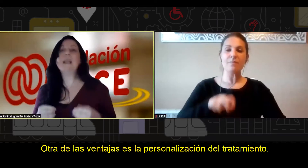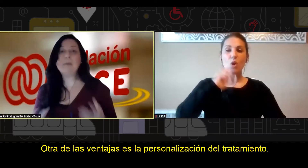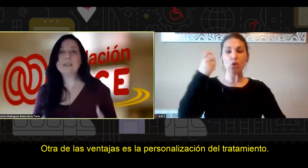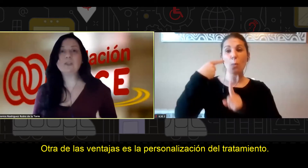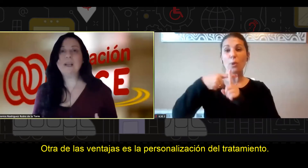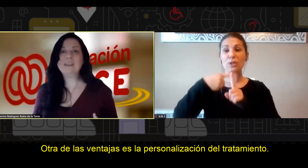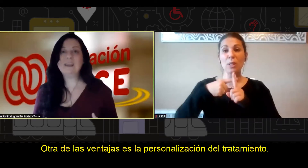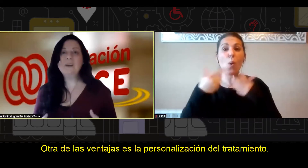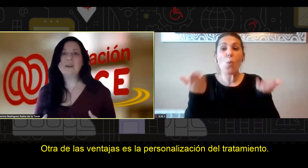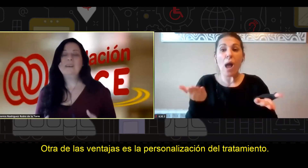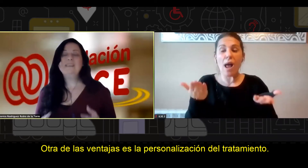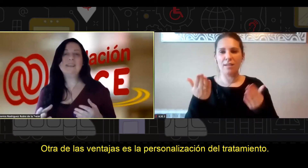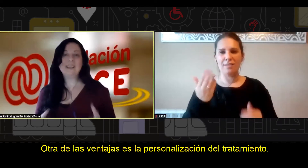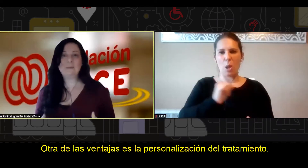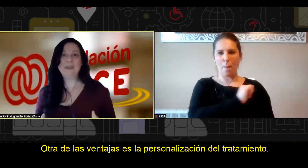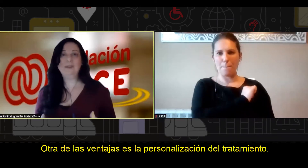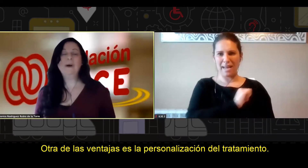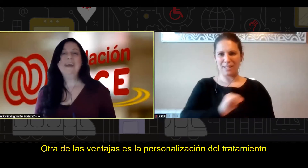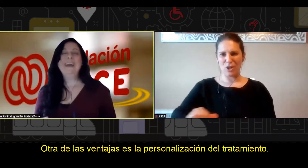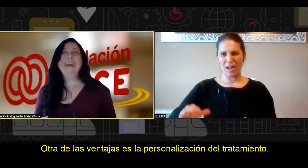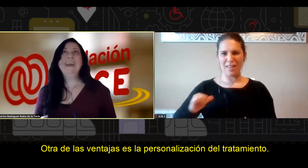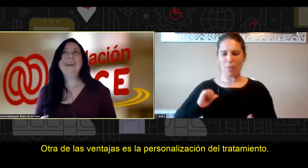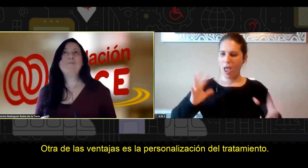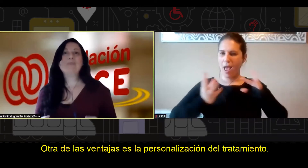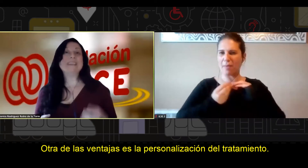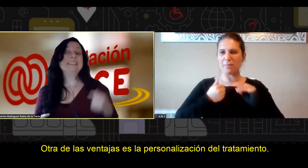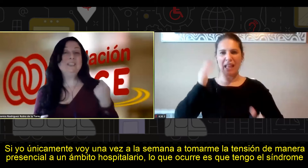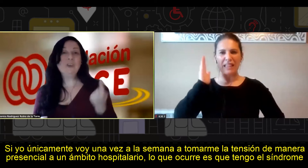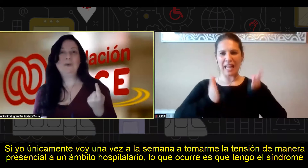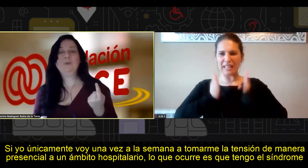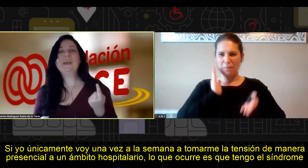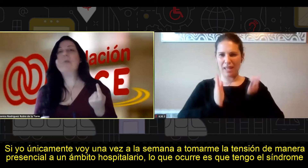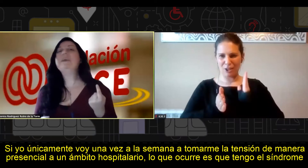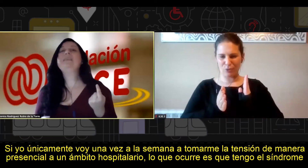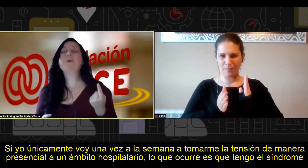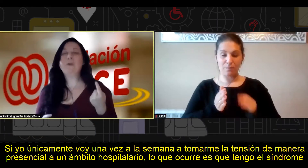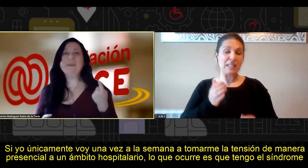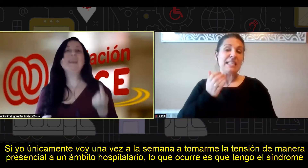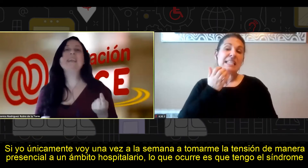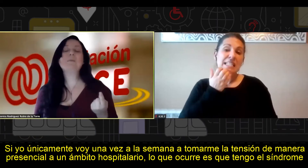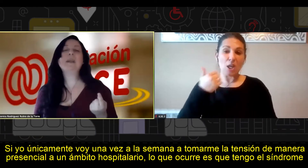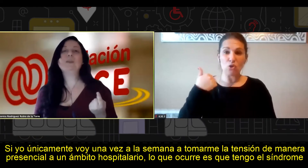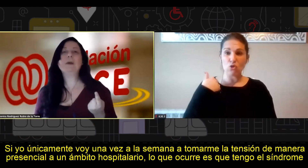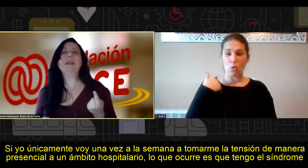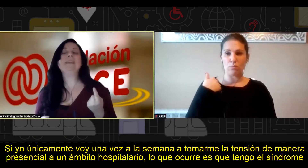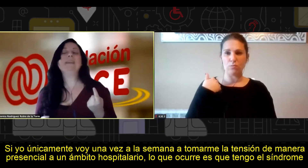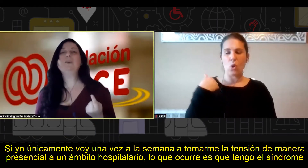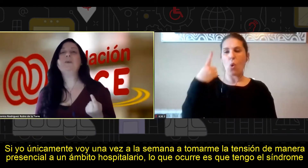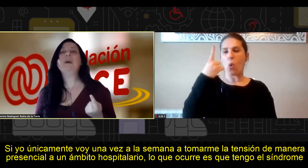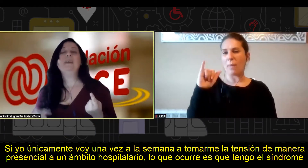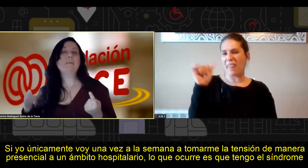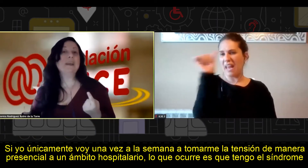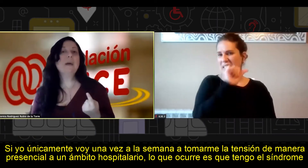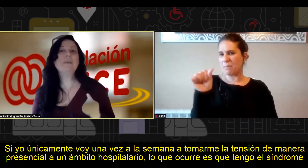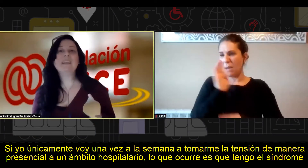la personalización del tratamiento. Si yo únicamente voy una vez a la semana a tomarme la atención